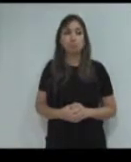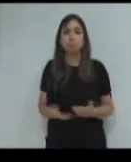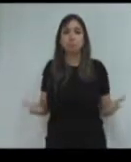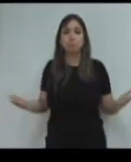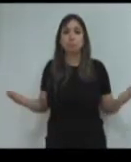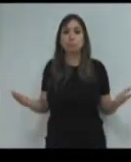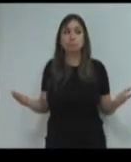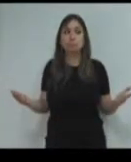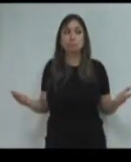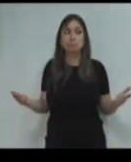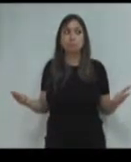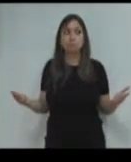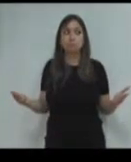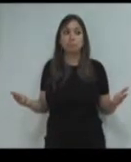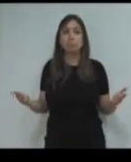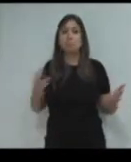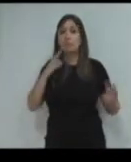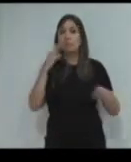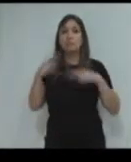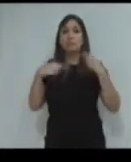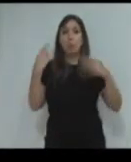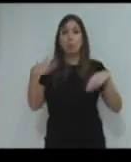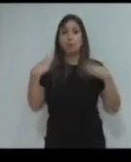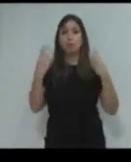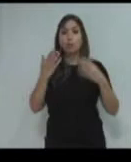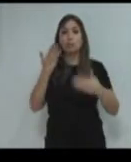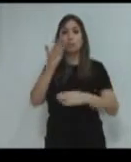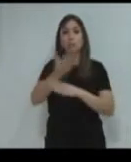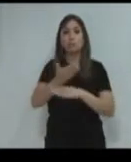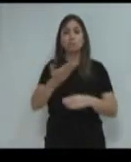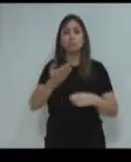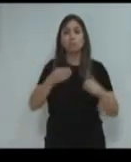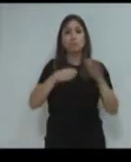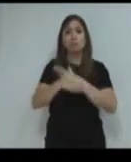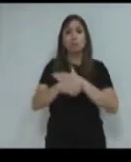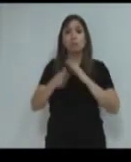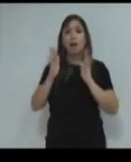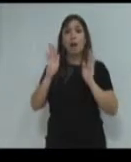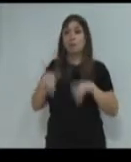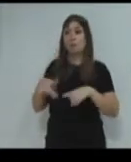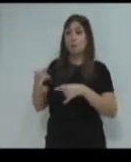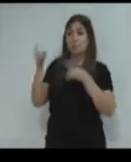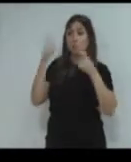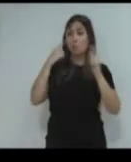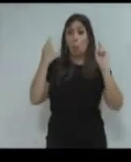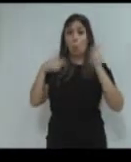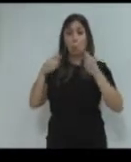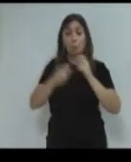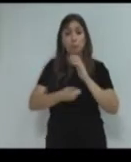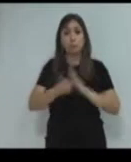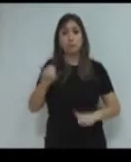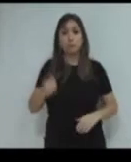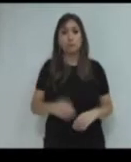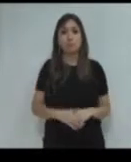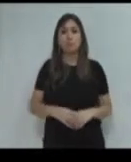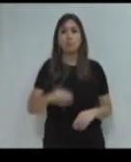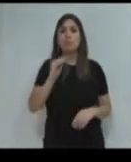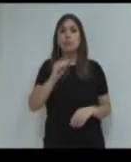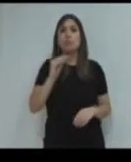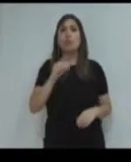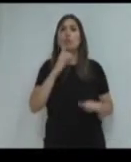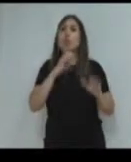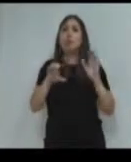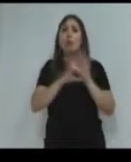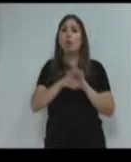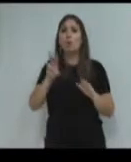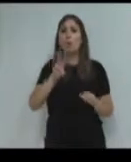¿por qué es la documentación accesible en un restaurante? Porque vas a vender más, así de sencillo. ¿Y un código BIDI?